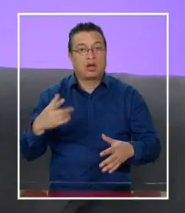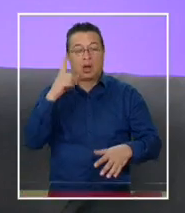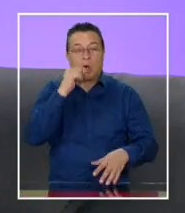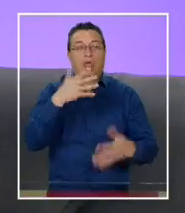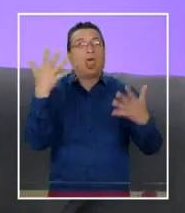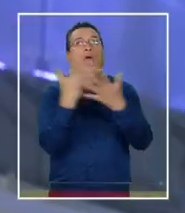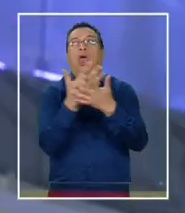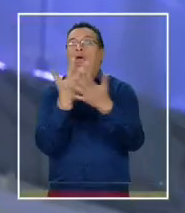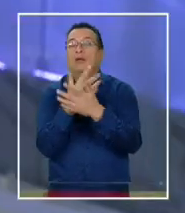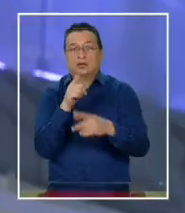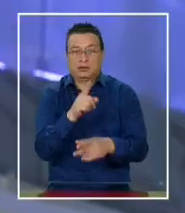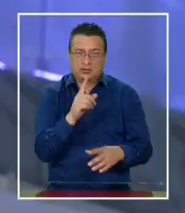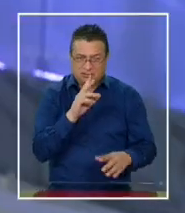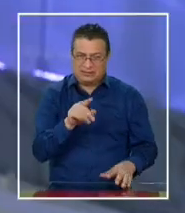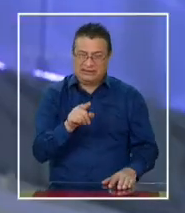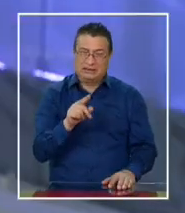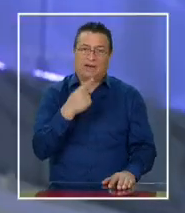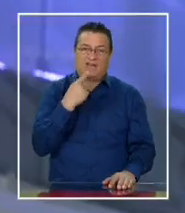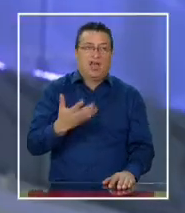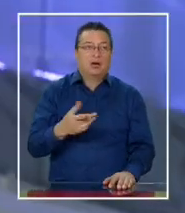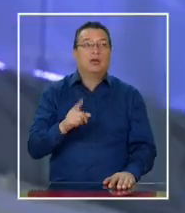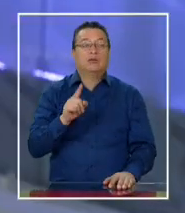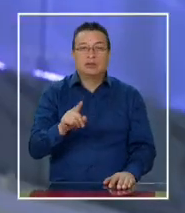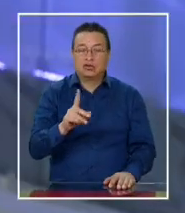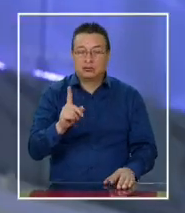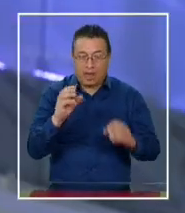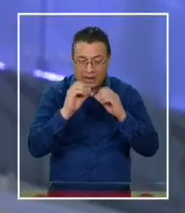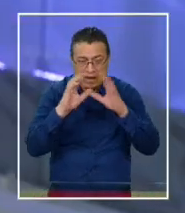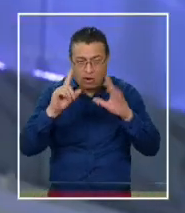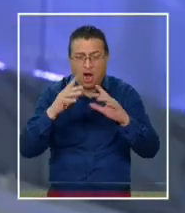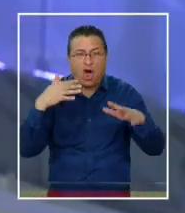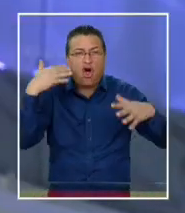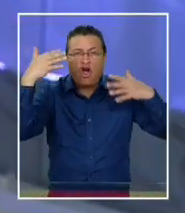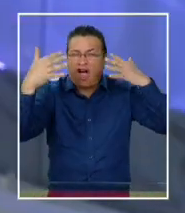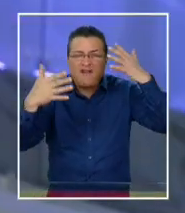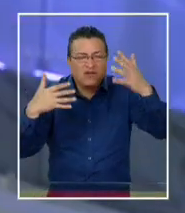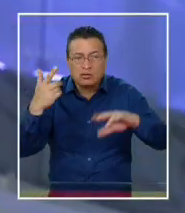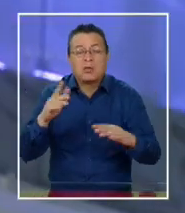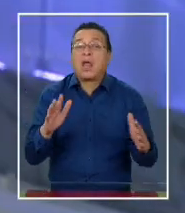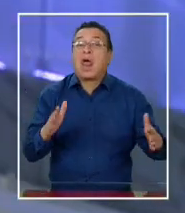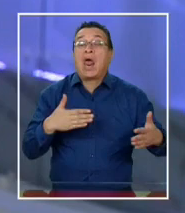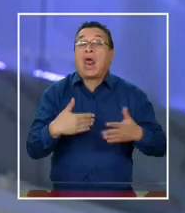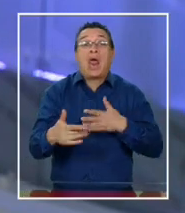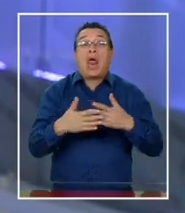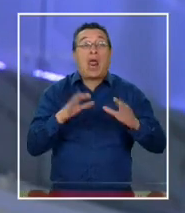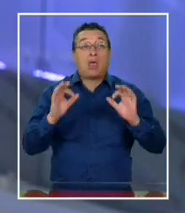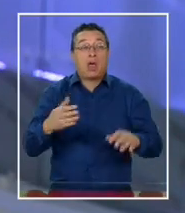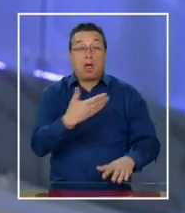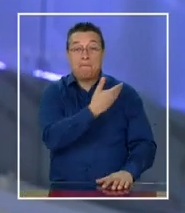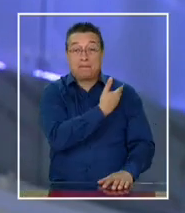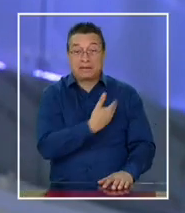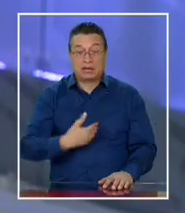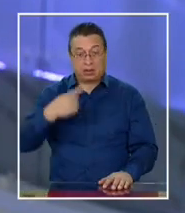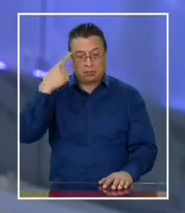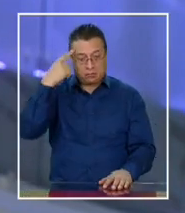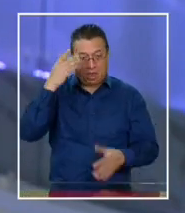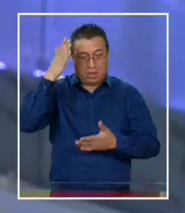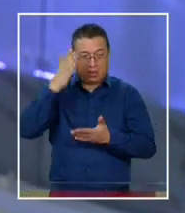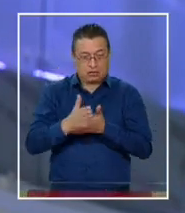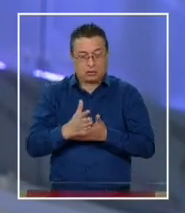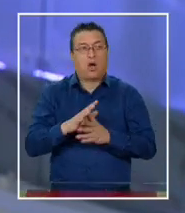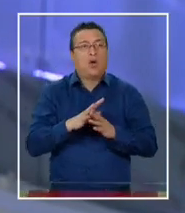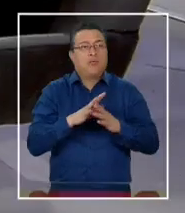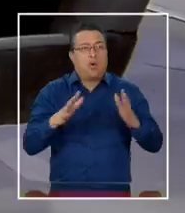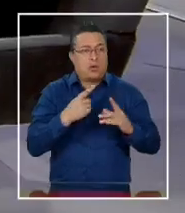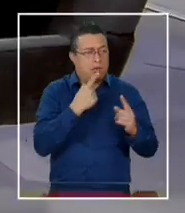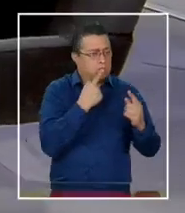lejos lejos de aclarar generan confusión es natural es natural que un presidente para tomar una decisión de este tipo